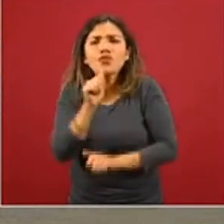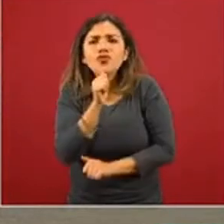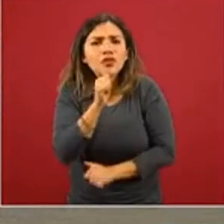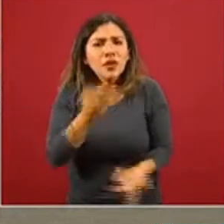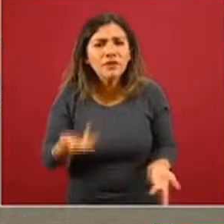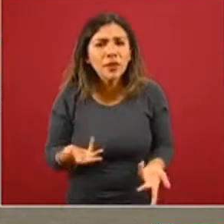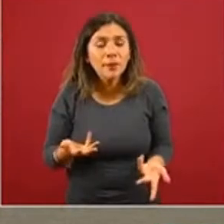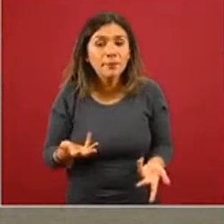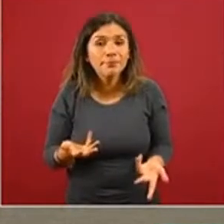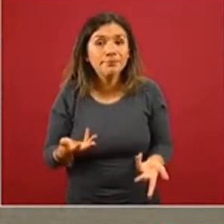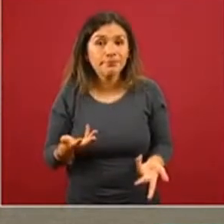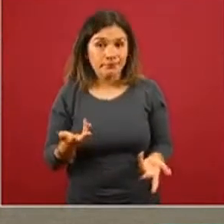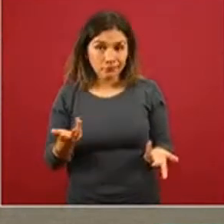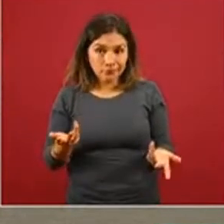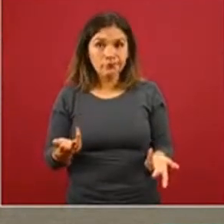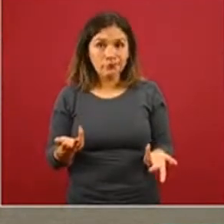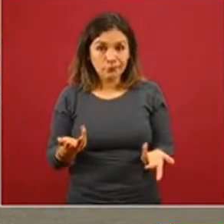Entonces,